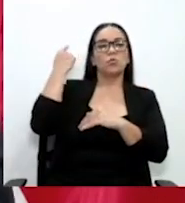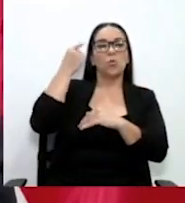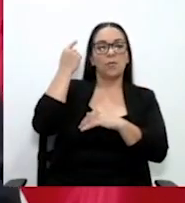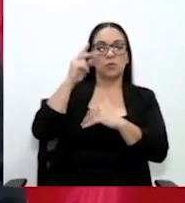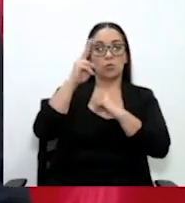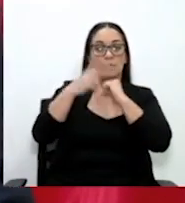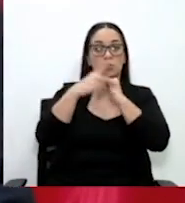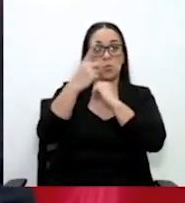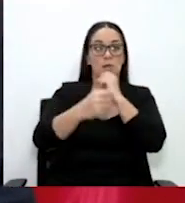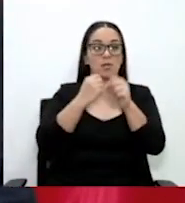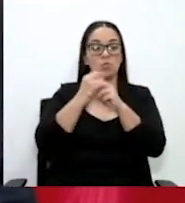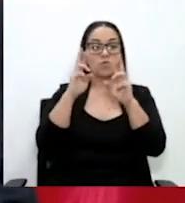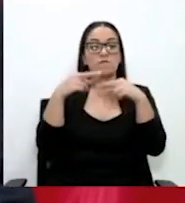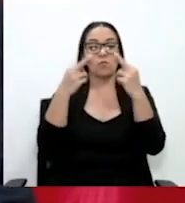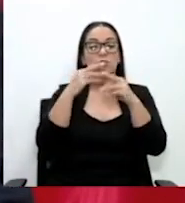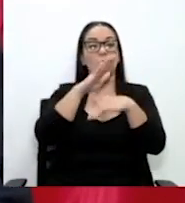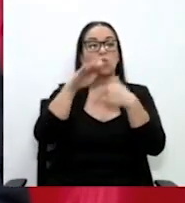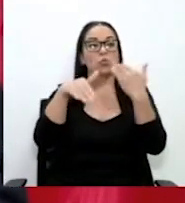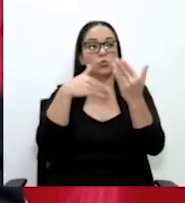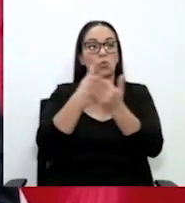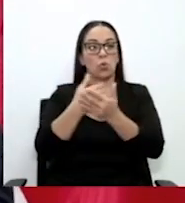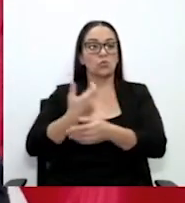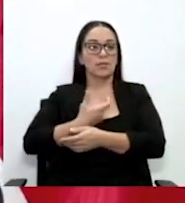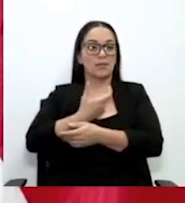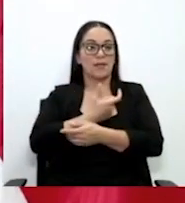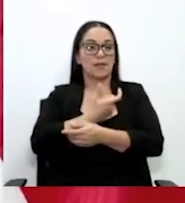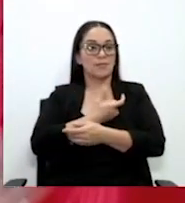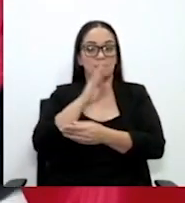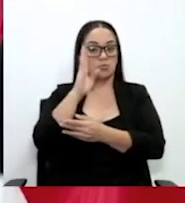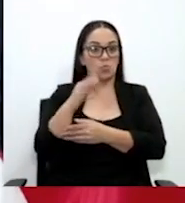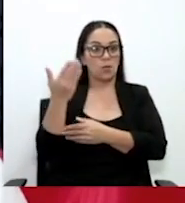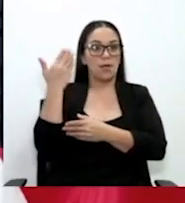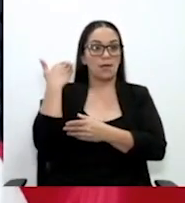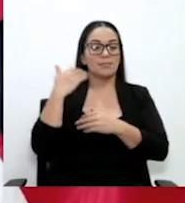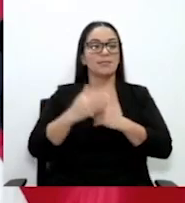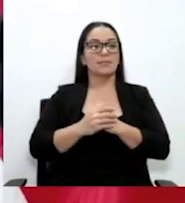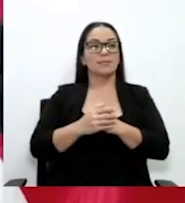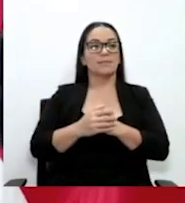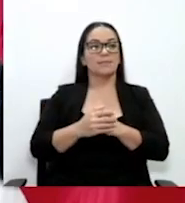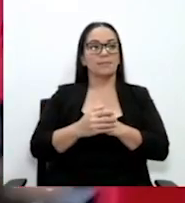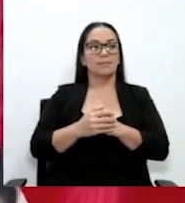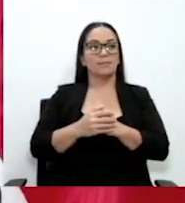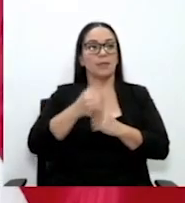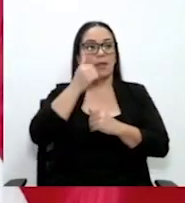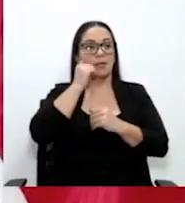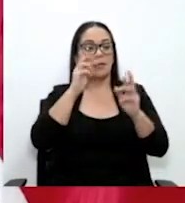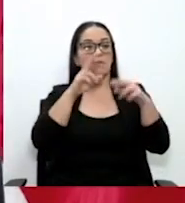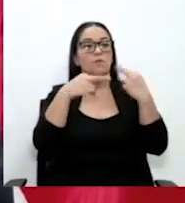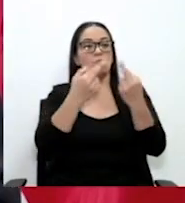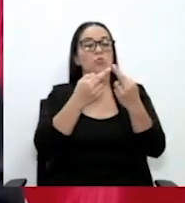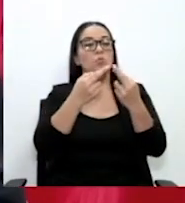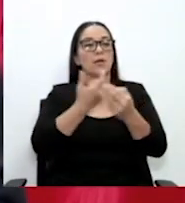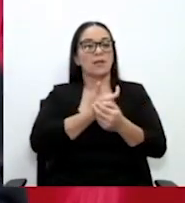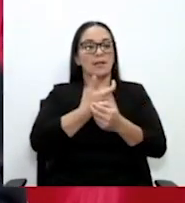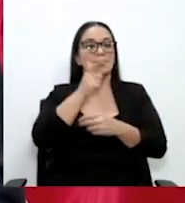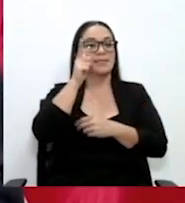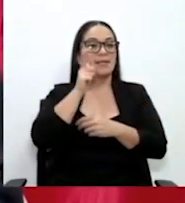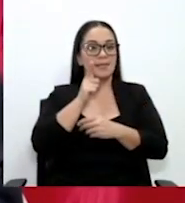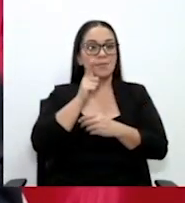con todos y cada uno de los alcaldes. Ayer estuvimos con los alcaldes de Limón.